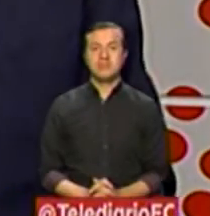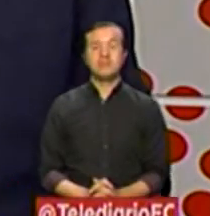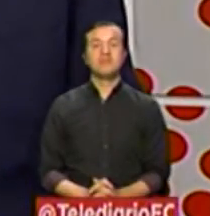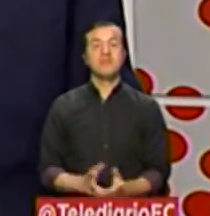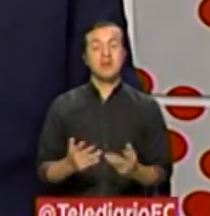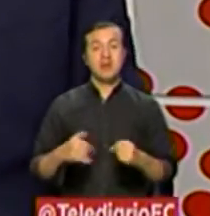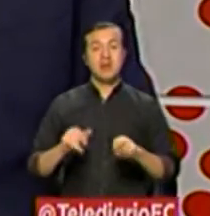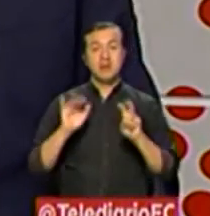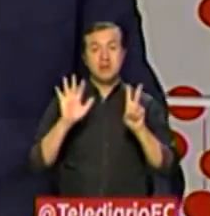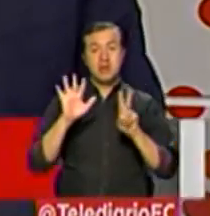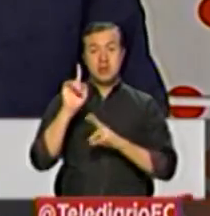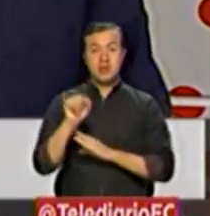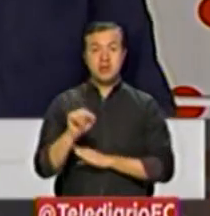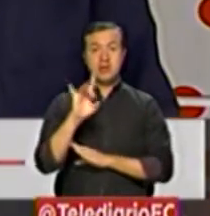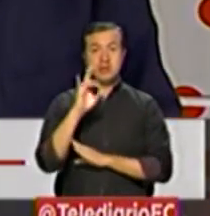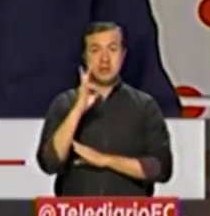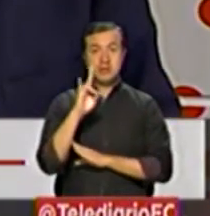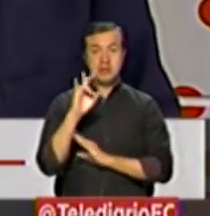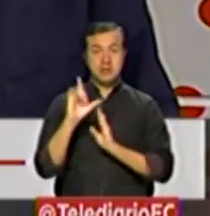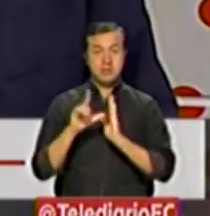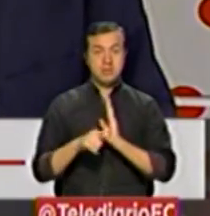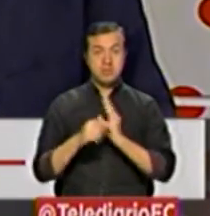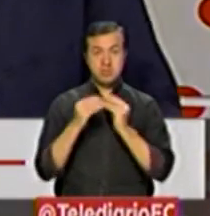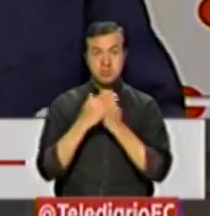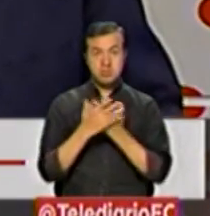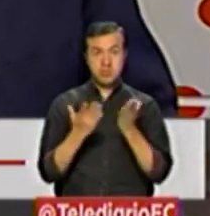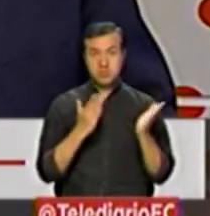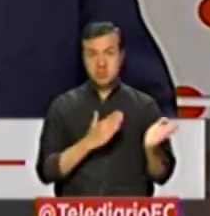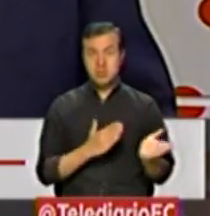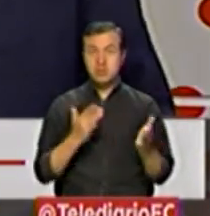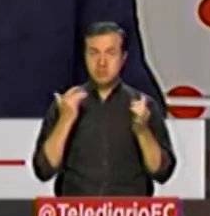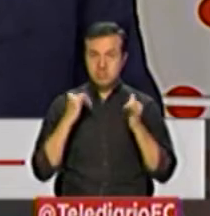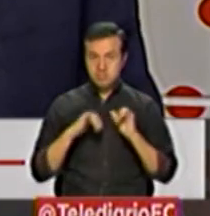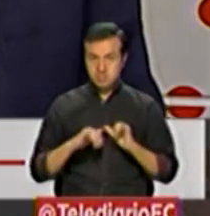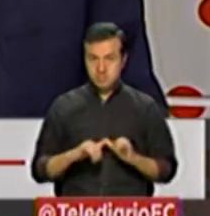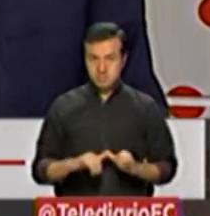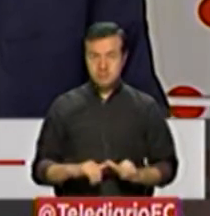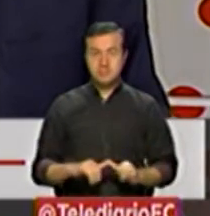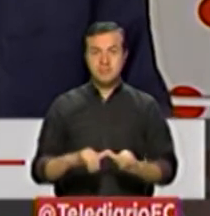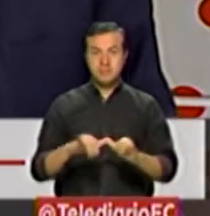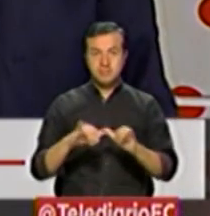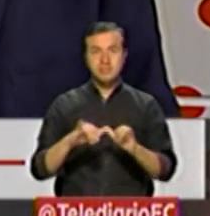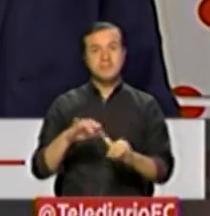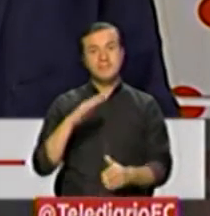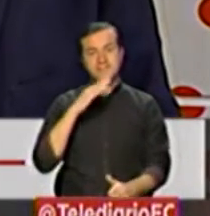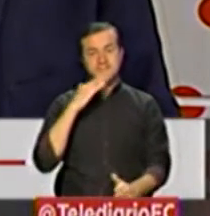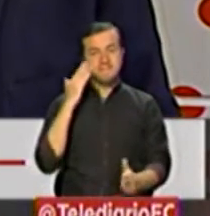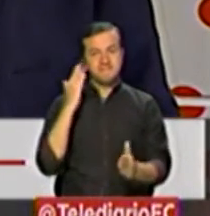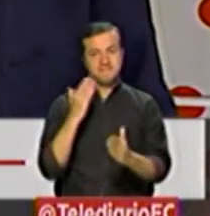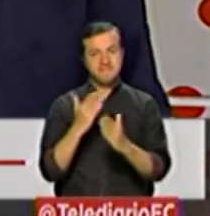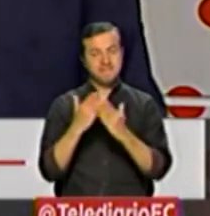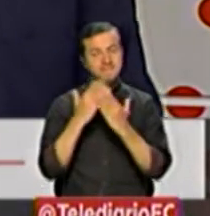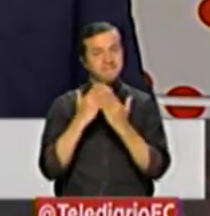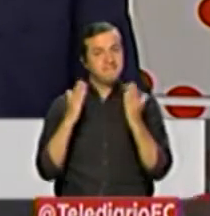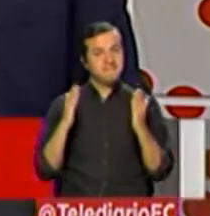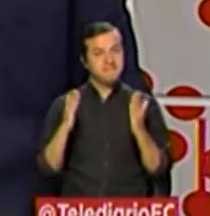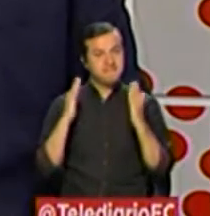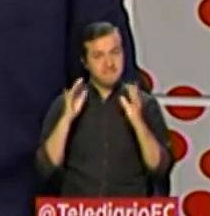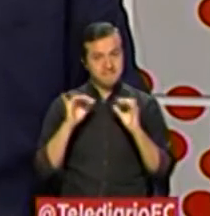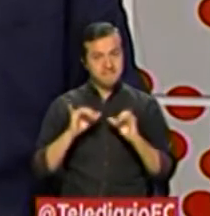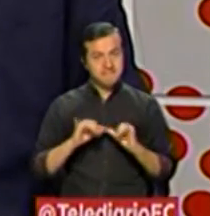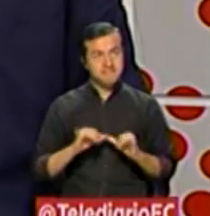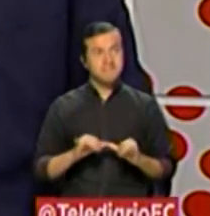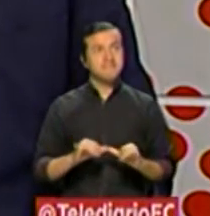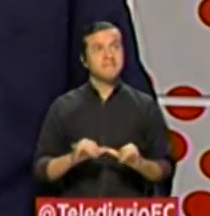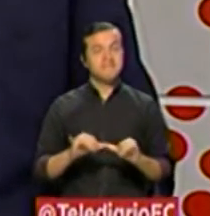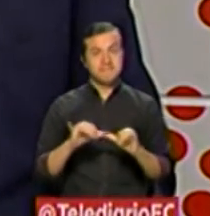Son las 7 de la mañana con 17 minutos. Renovamos nuestra gratitud hacia ustedes por seguirnos en